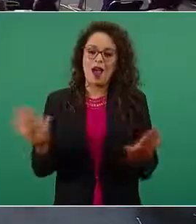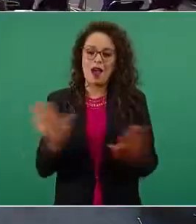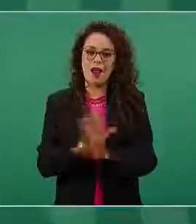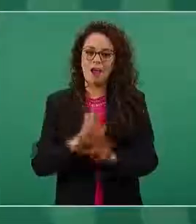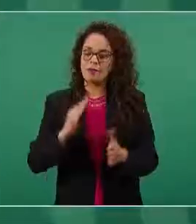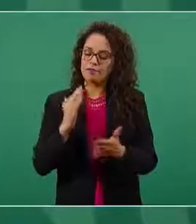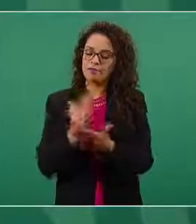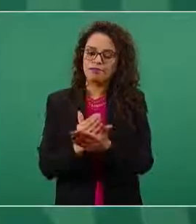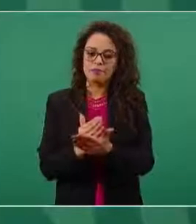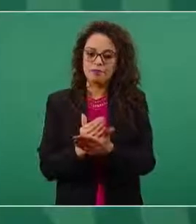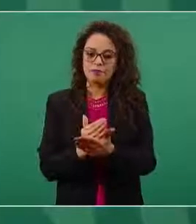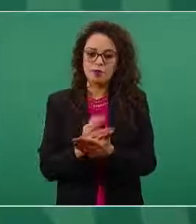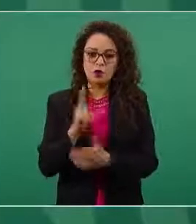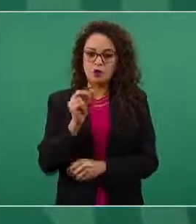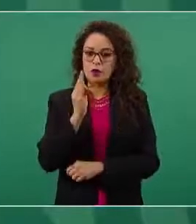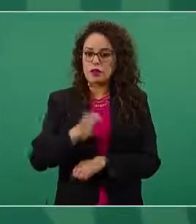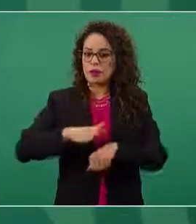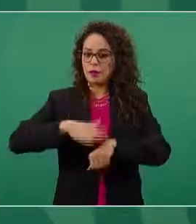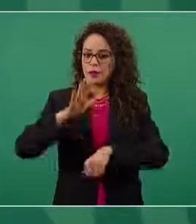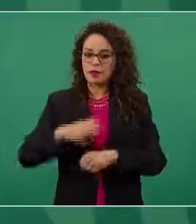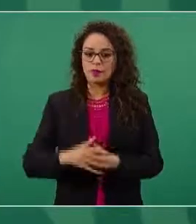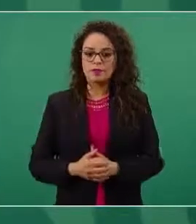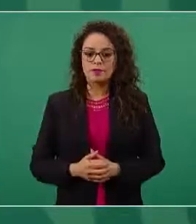no se permite